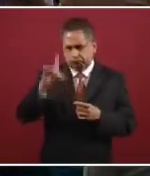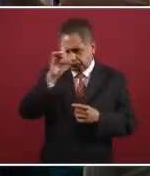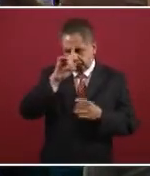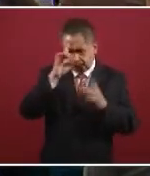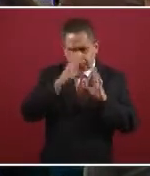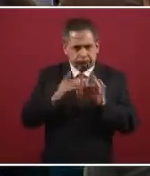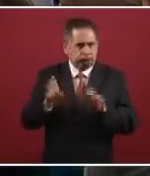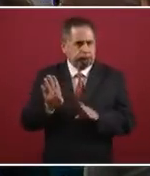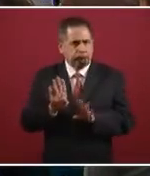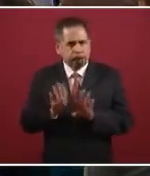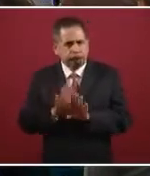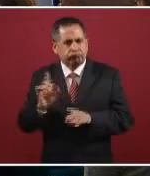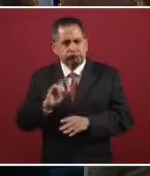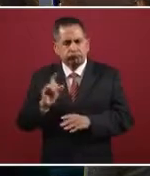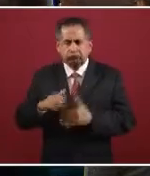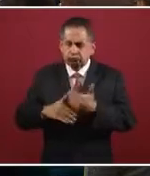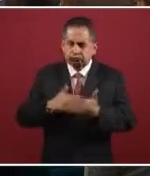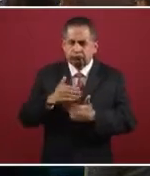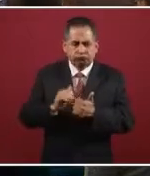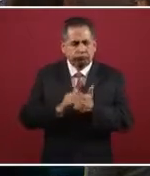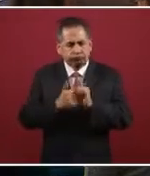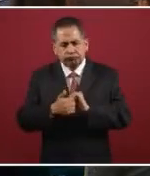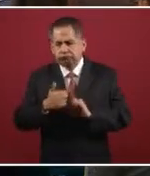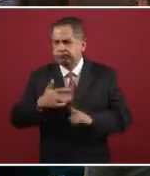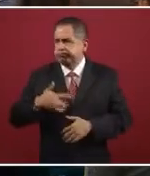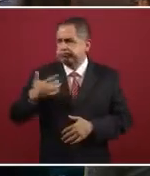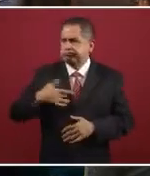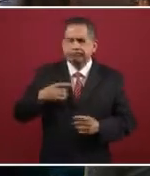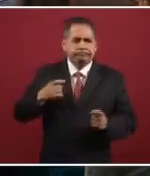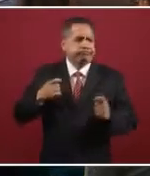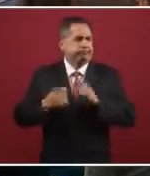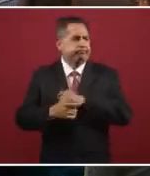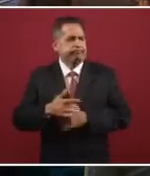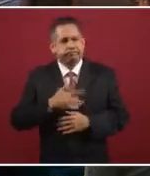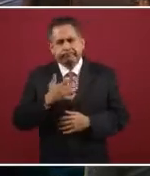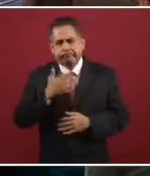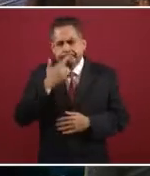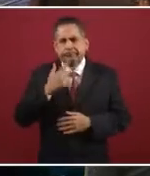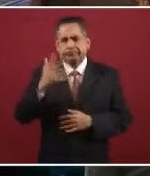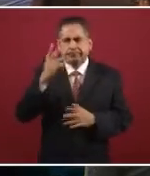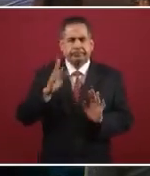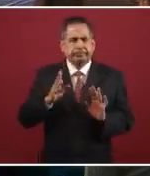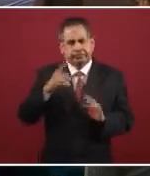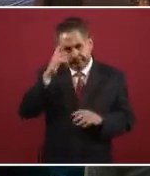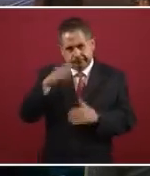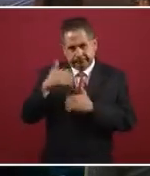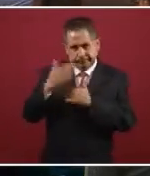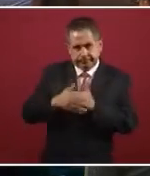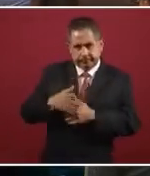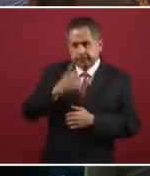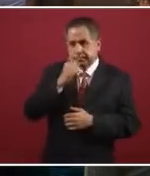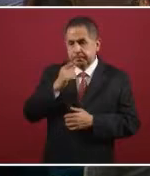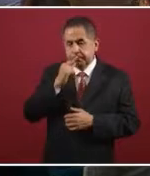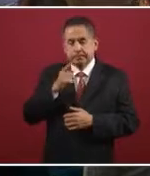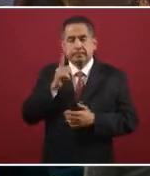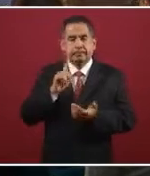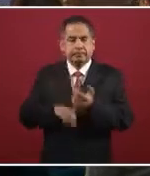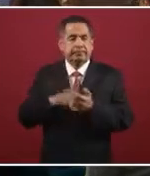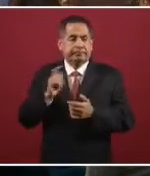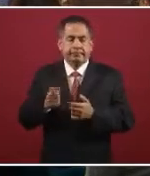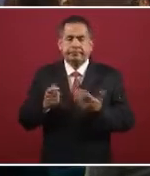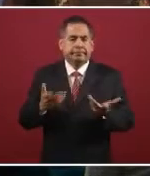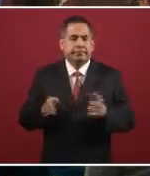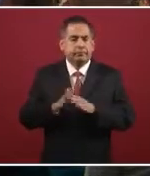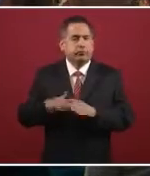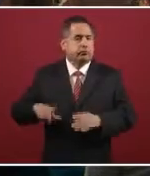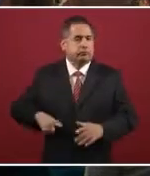para cuándo podríamos tener ya una percepción distinta de la población hacia las policías, que es el primer contacto que tiene con